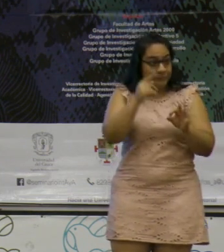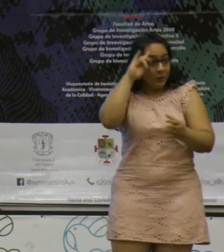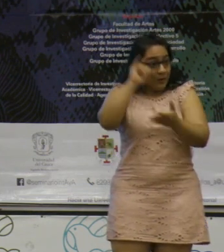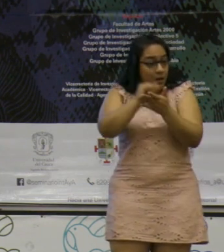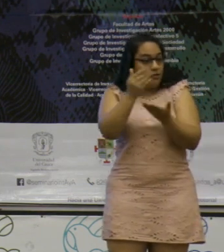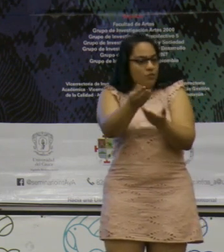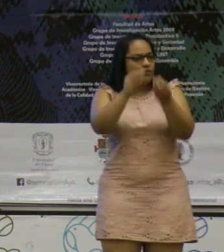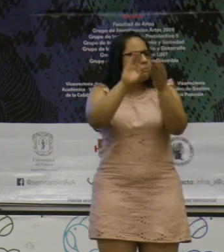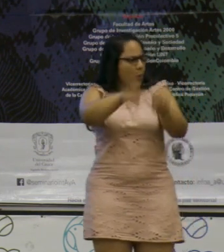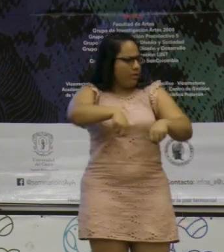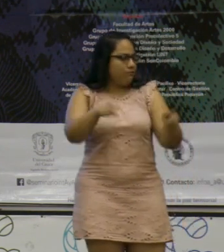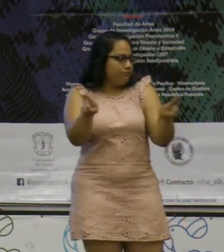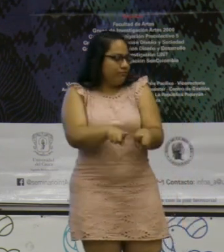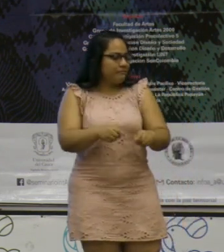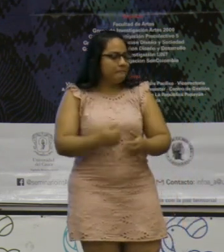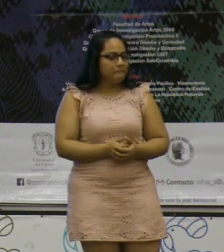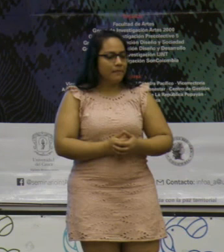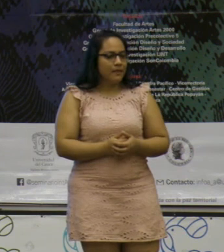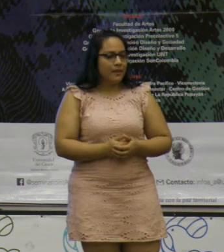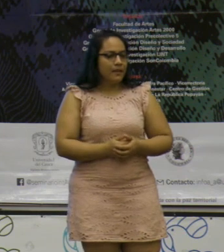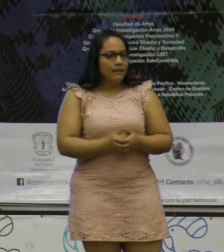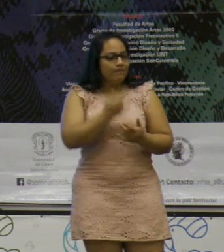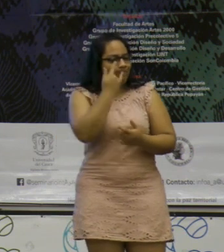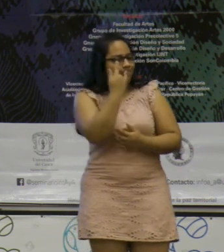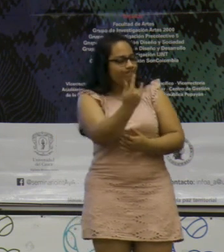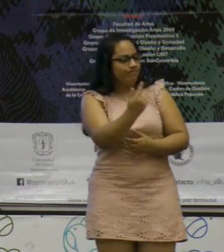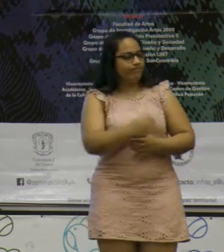que es una forma de empezar a concluir. Interesante.